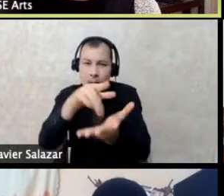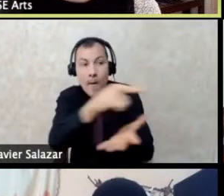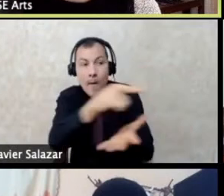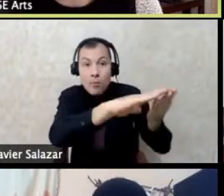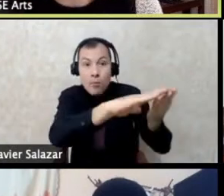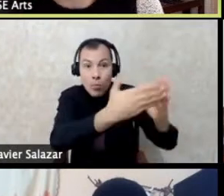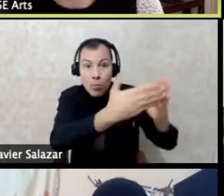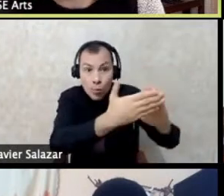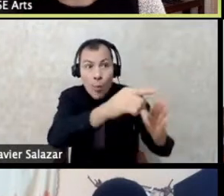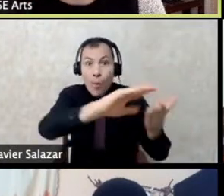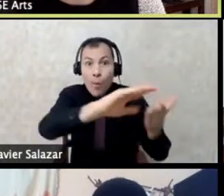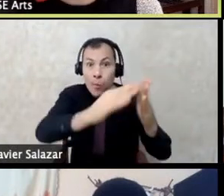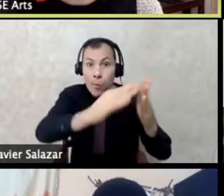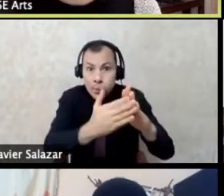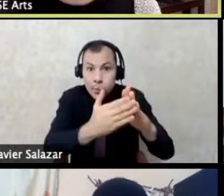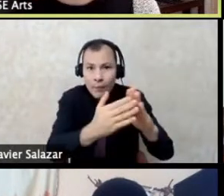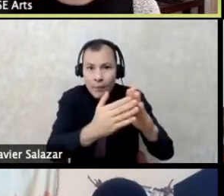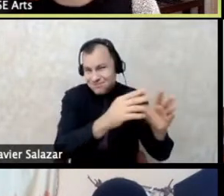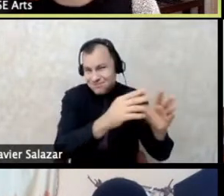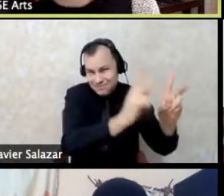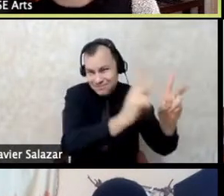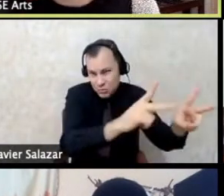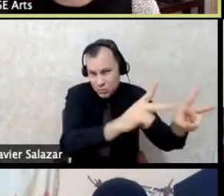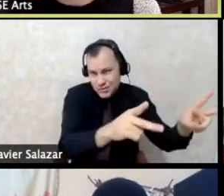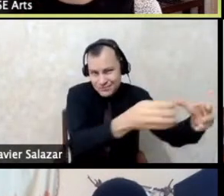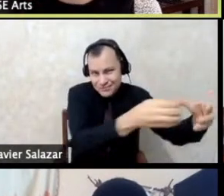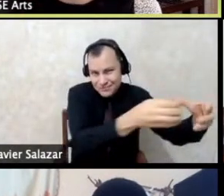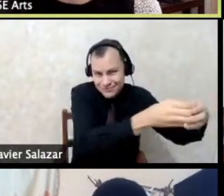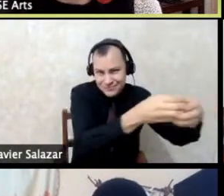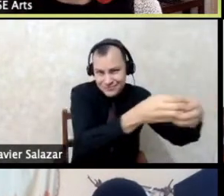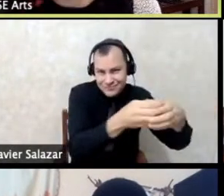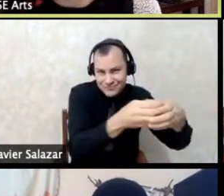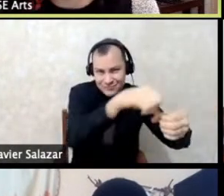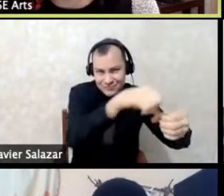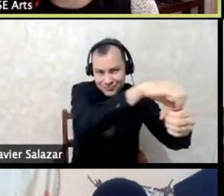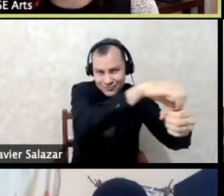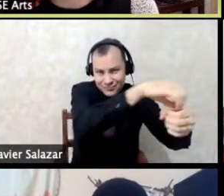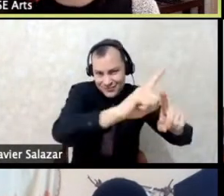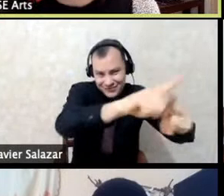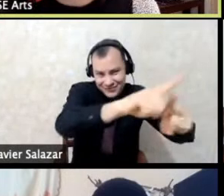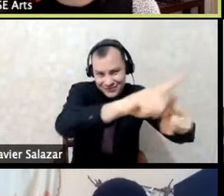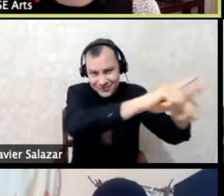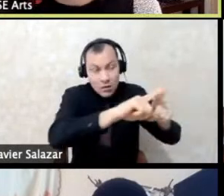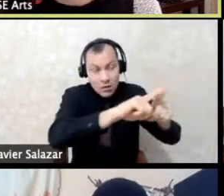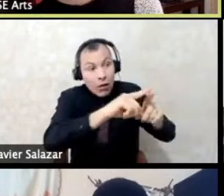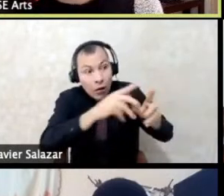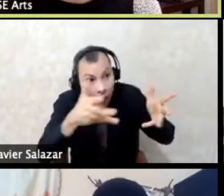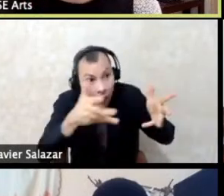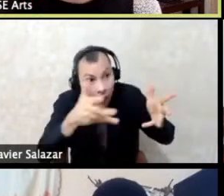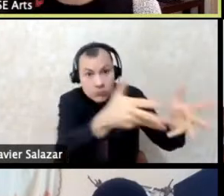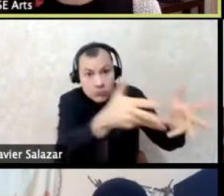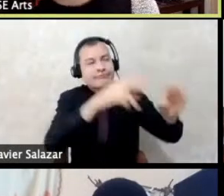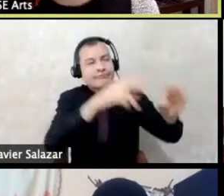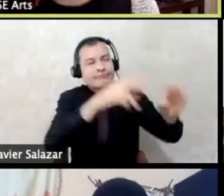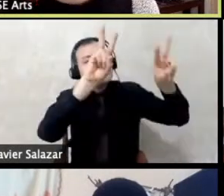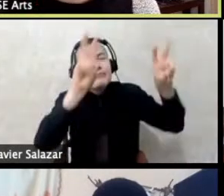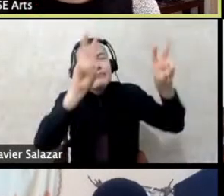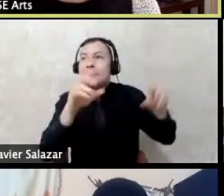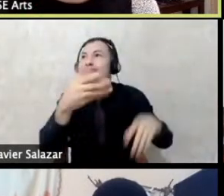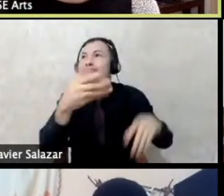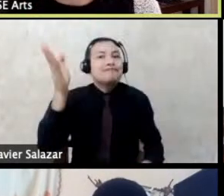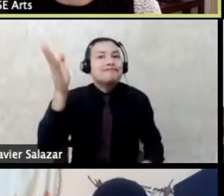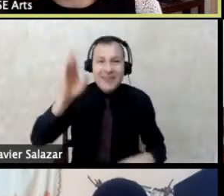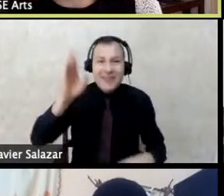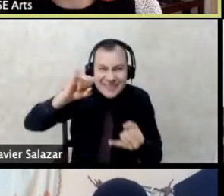por ejemplo, del virus de inmunodeficiencia humana o VIH, y en el tema de